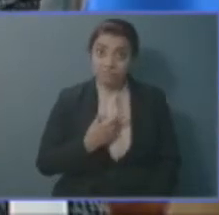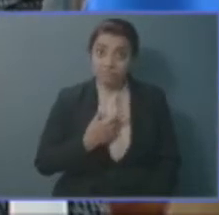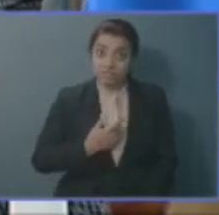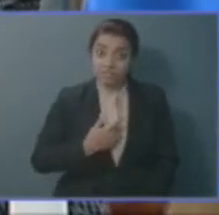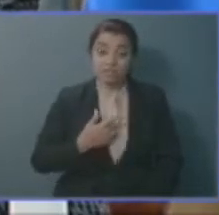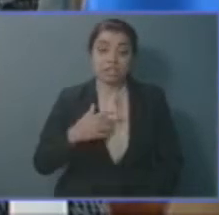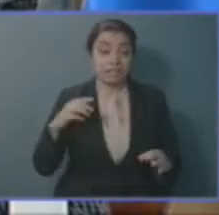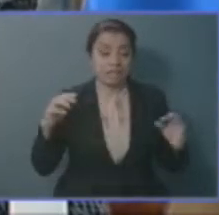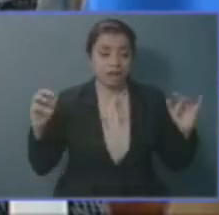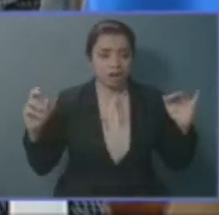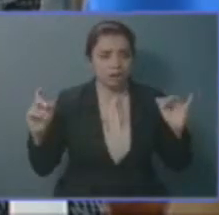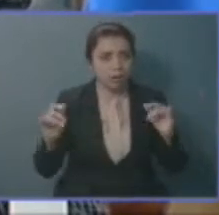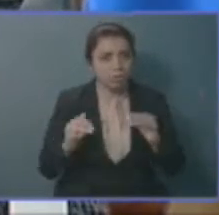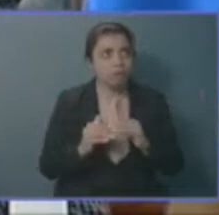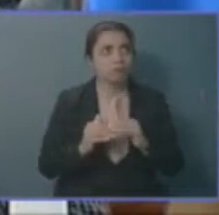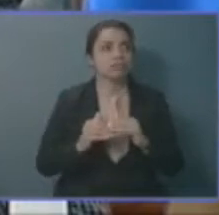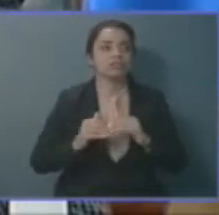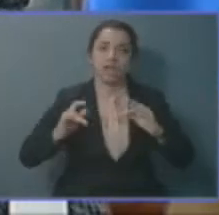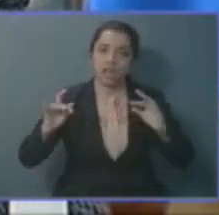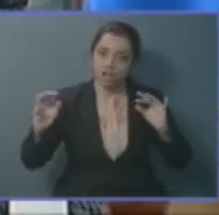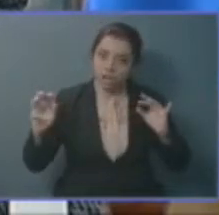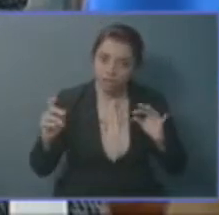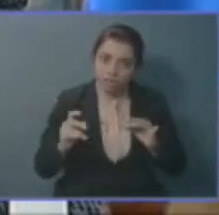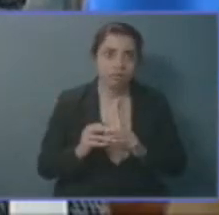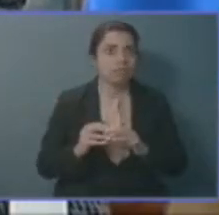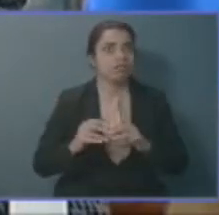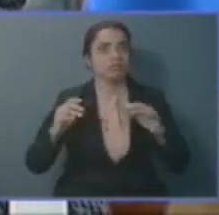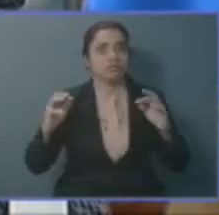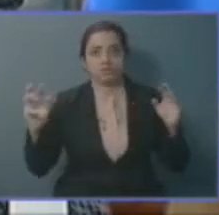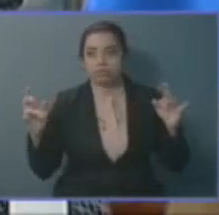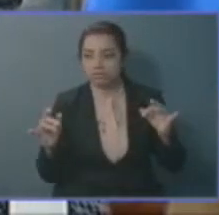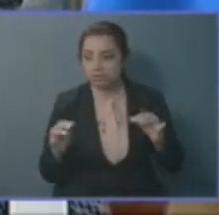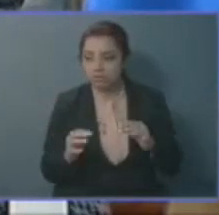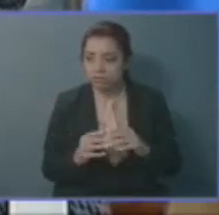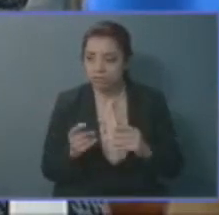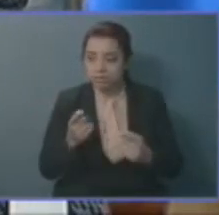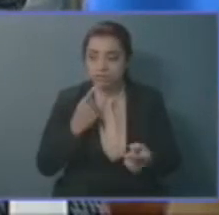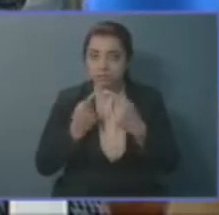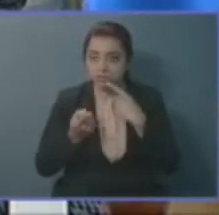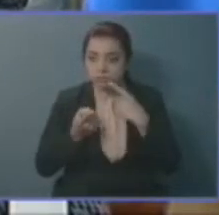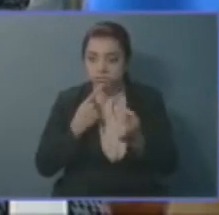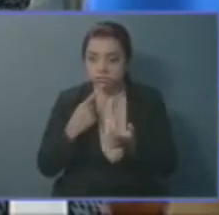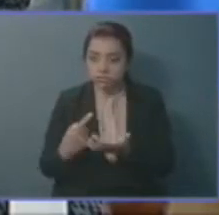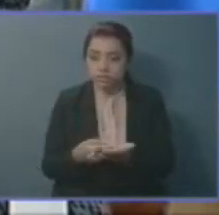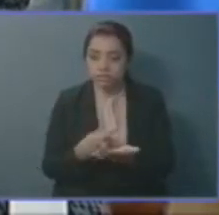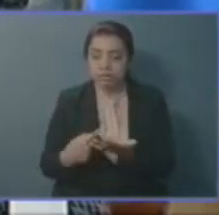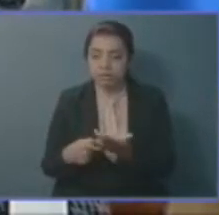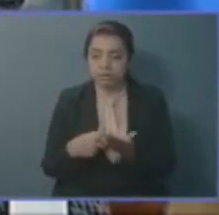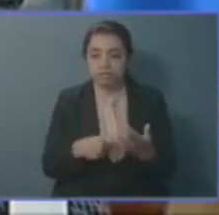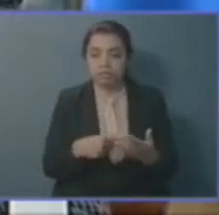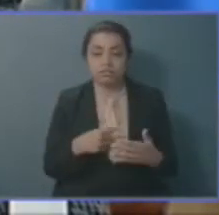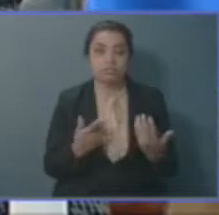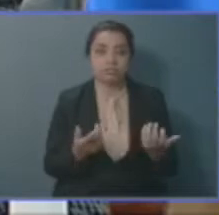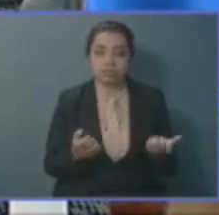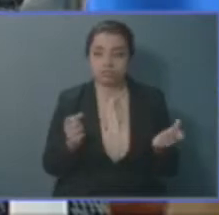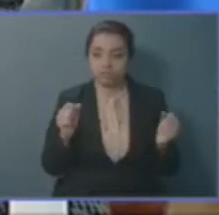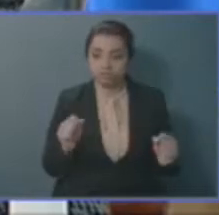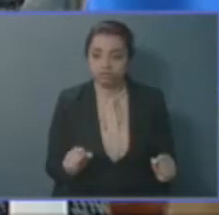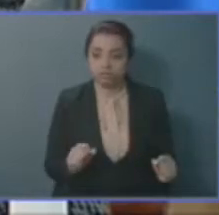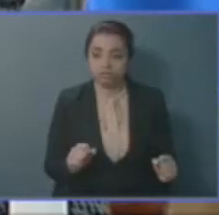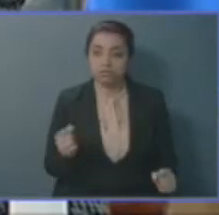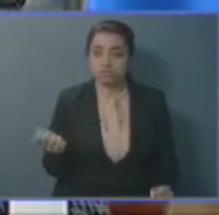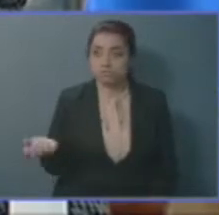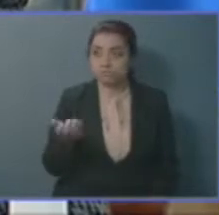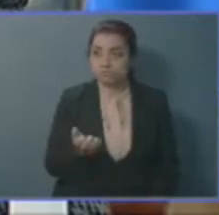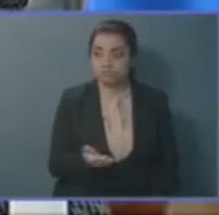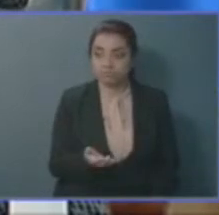primero conversando con la academia, tuvimos acceso